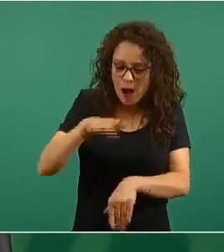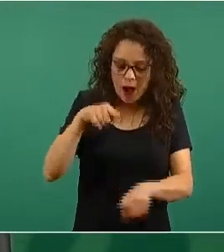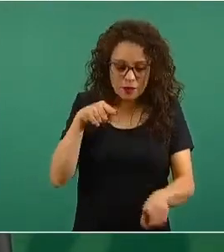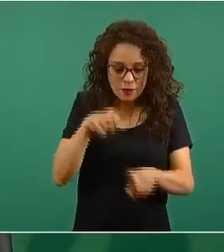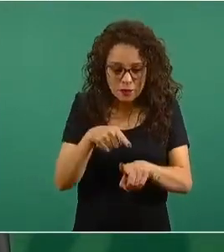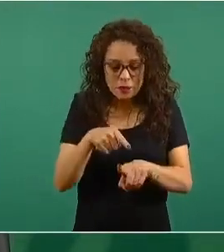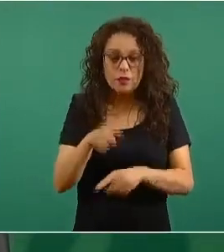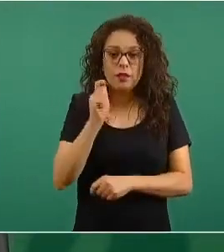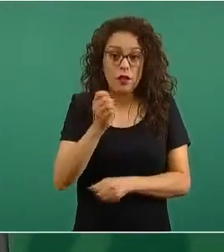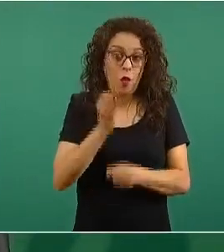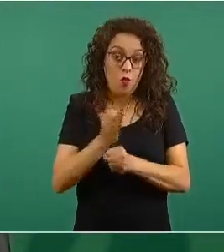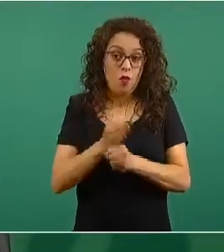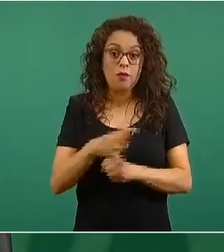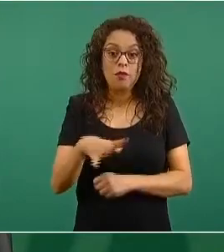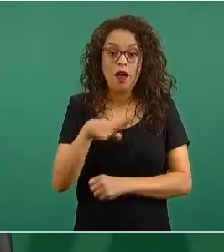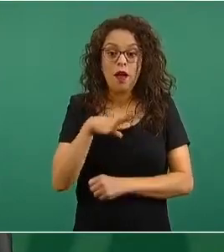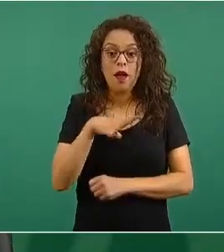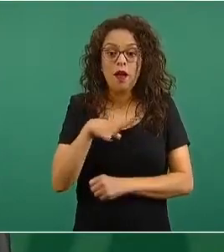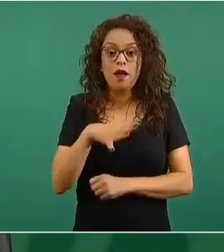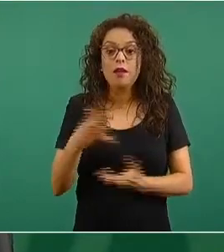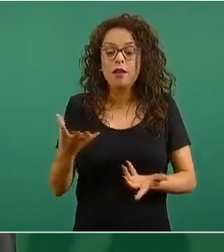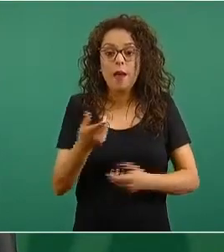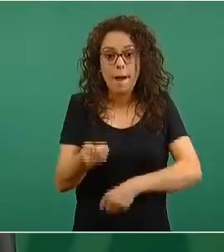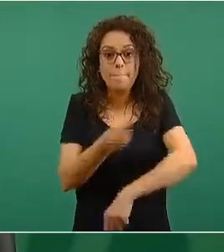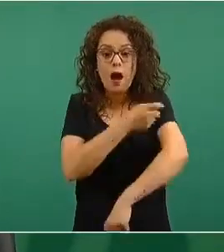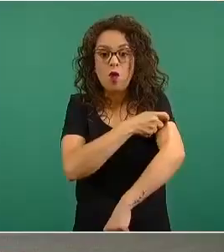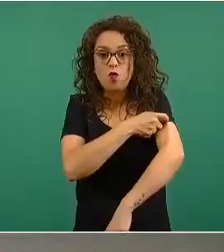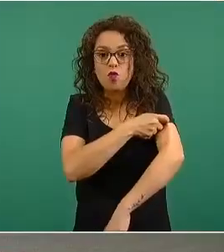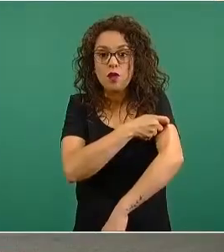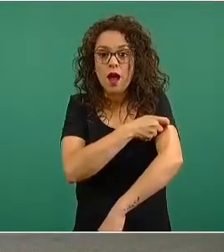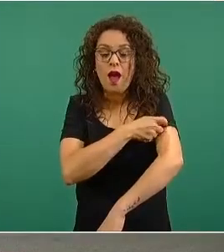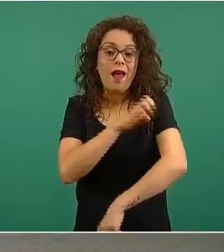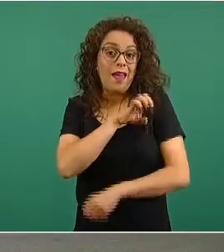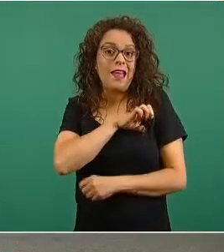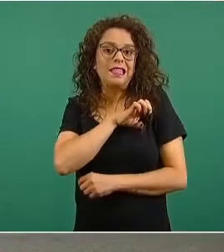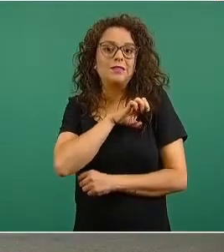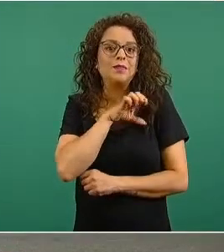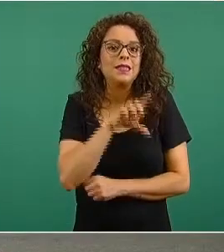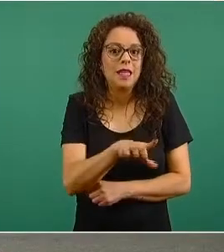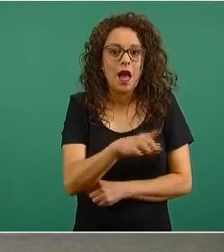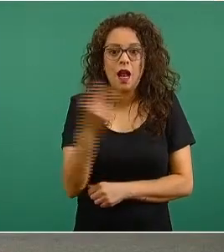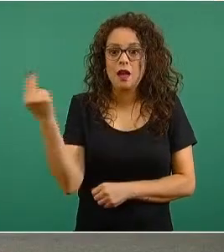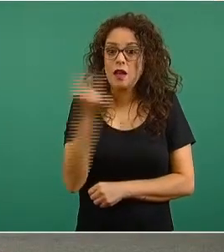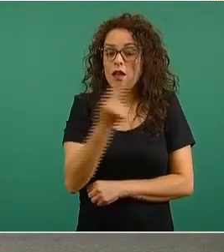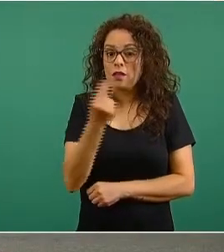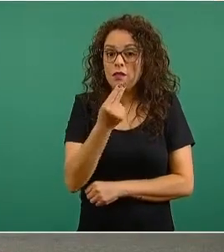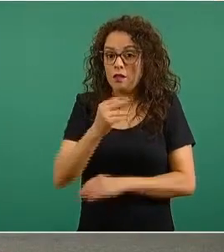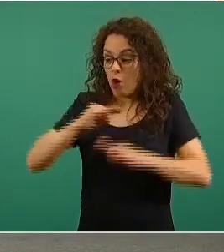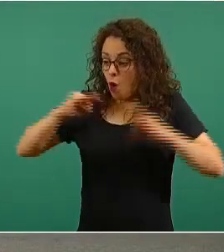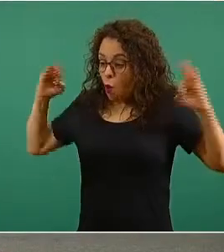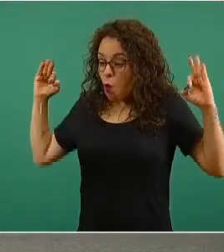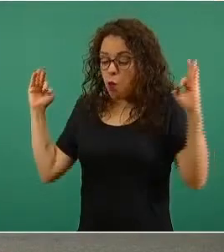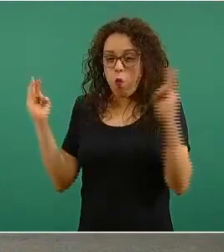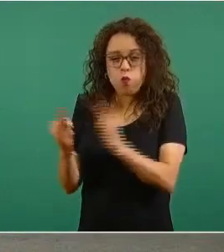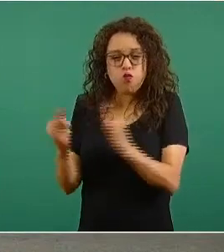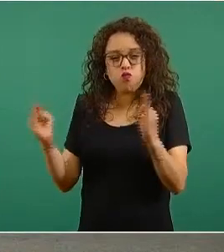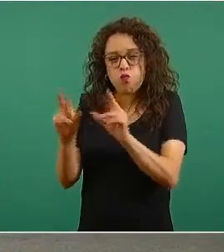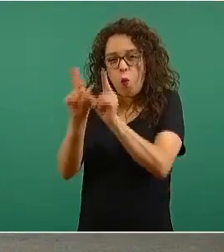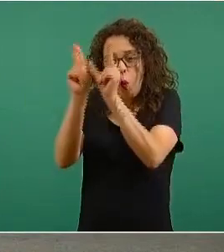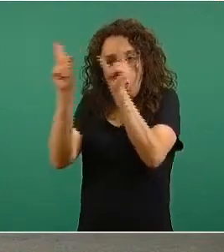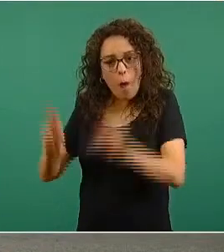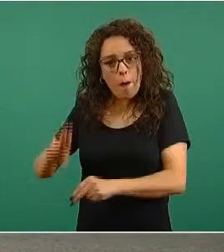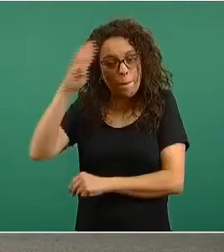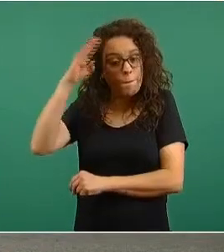estamos teniendo ahorita una vacuna muy especial, ¿no? Requiere ultracongelación, es